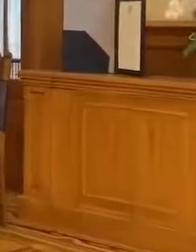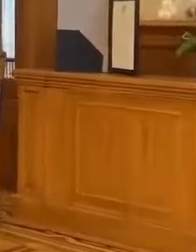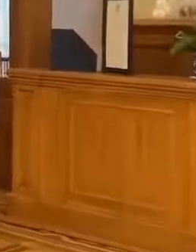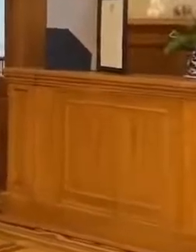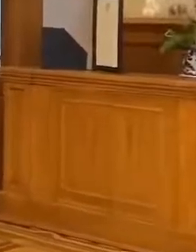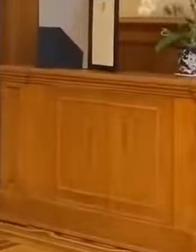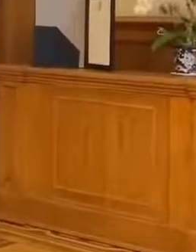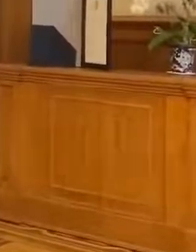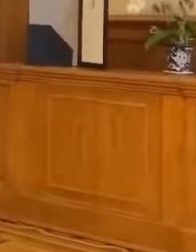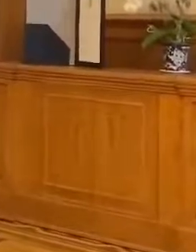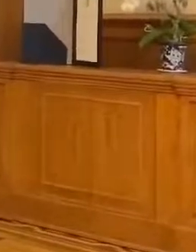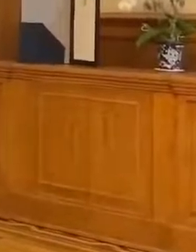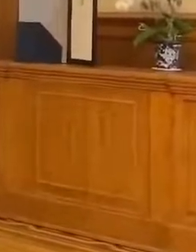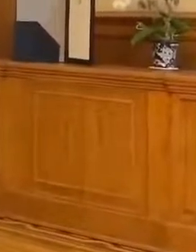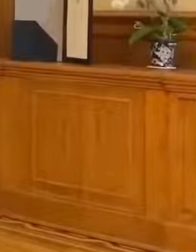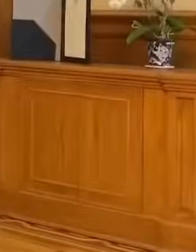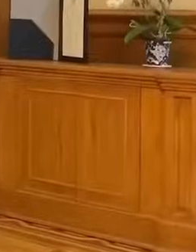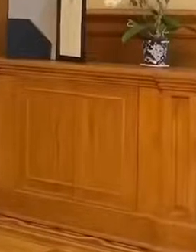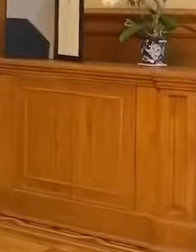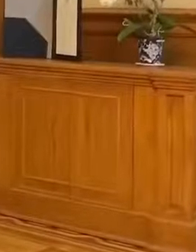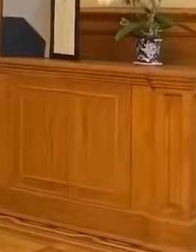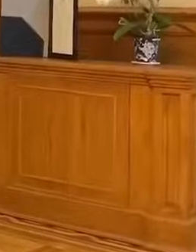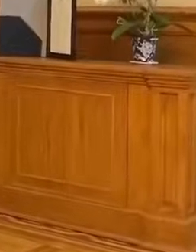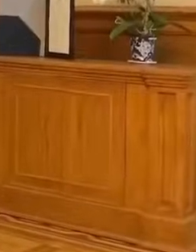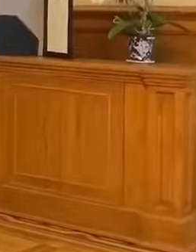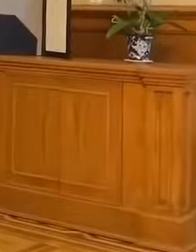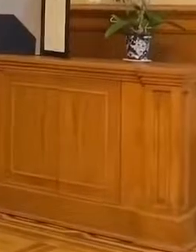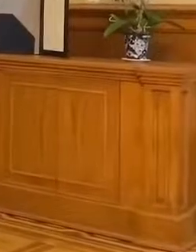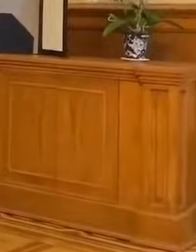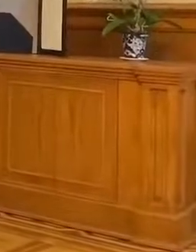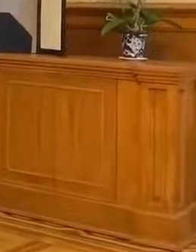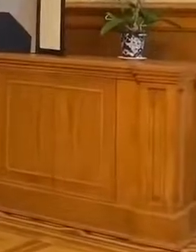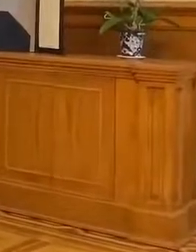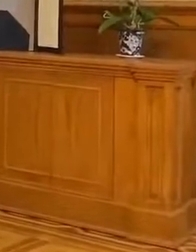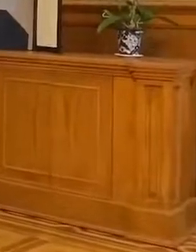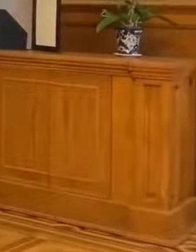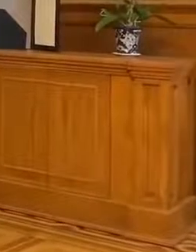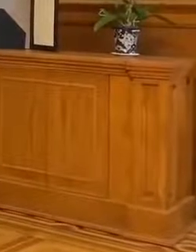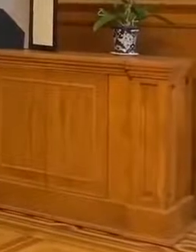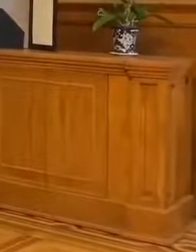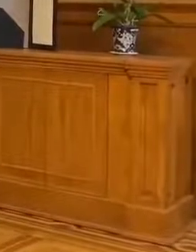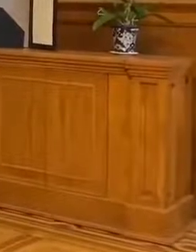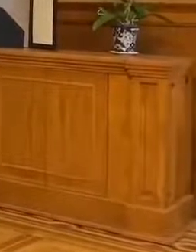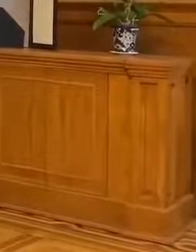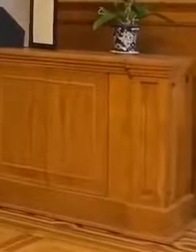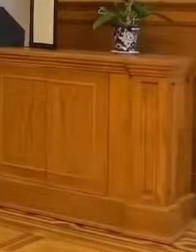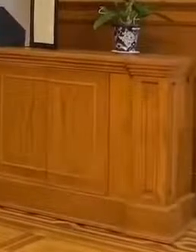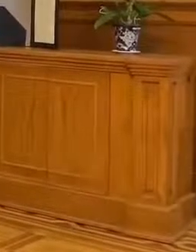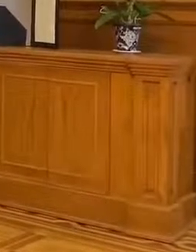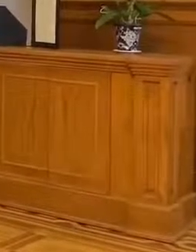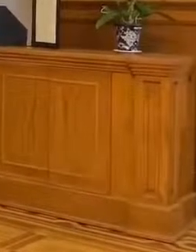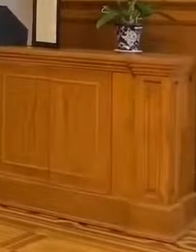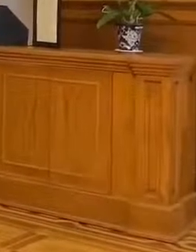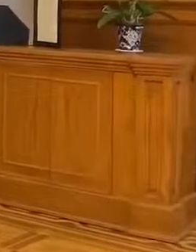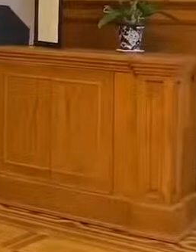aflorando, ese sentimiento humanitario, fraterno, de mucho